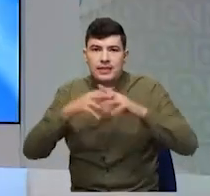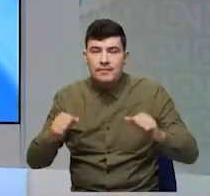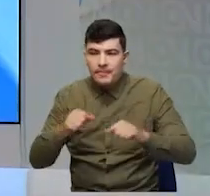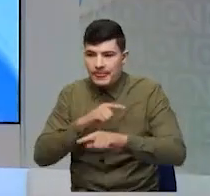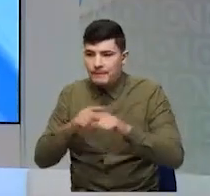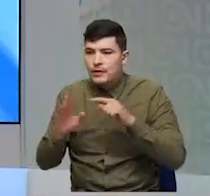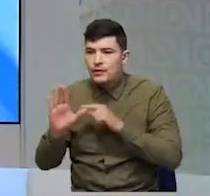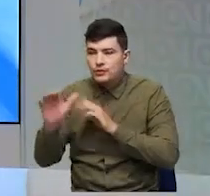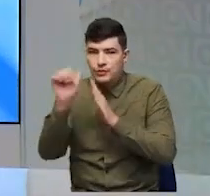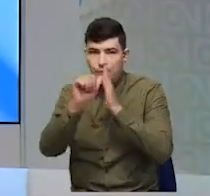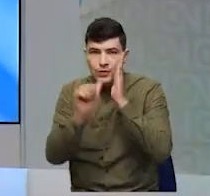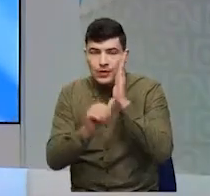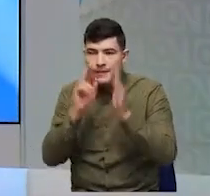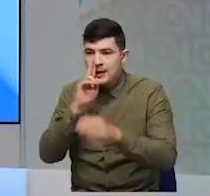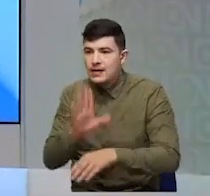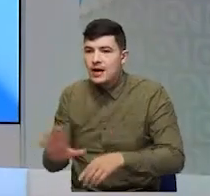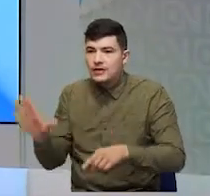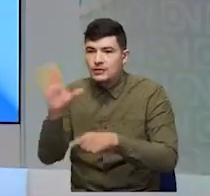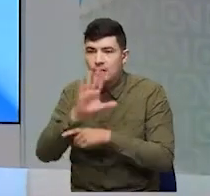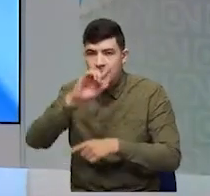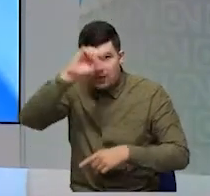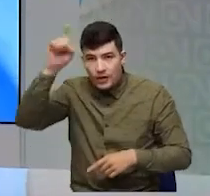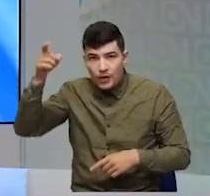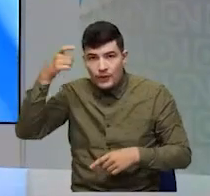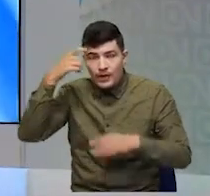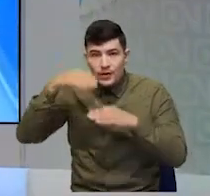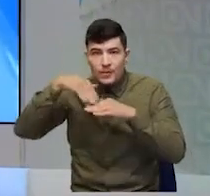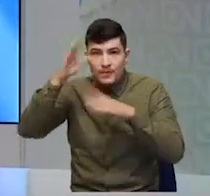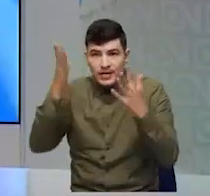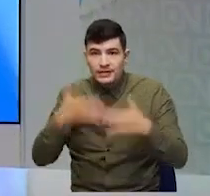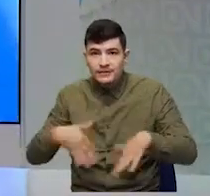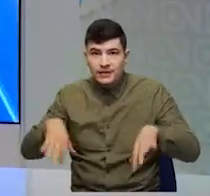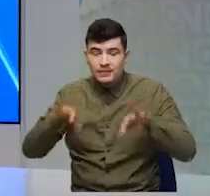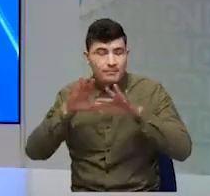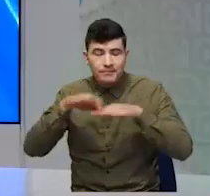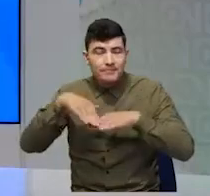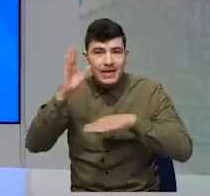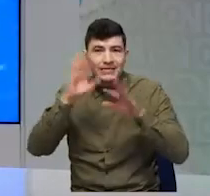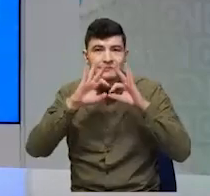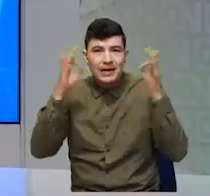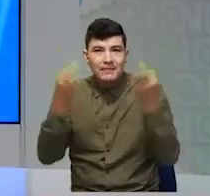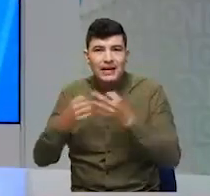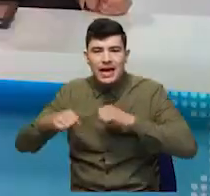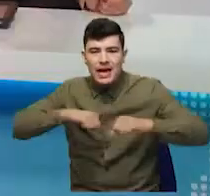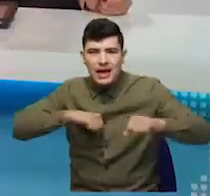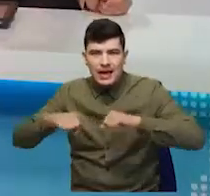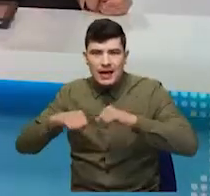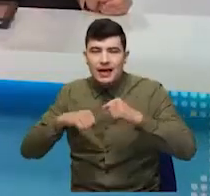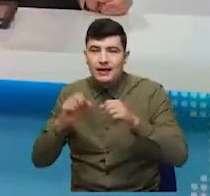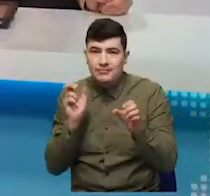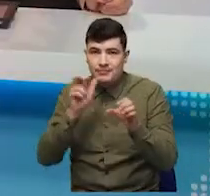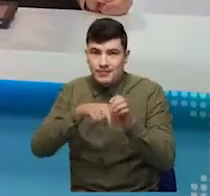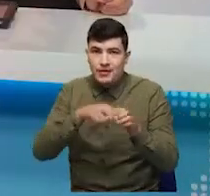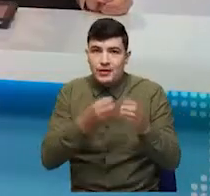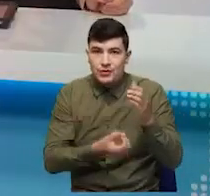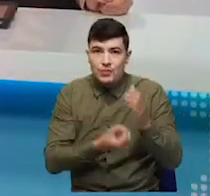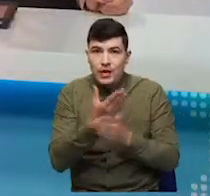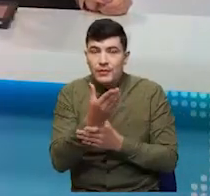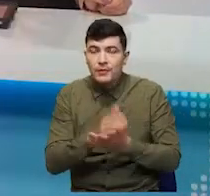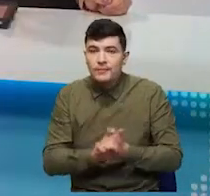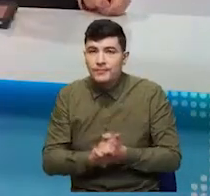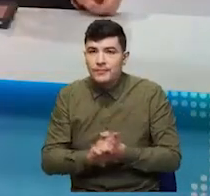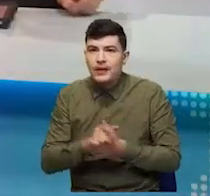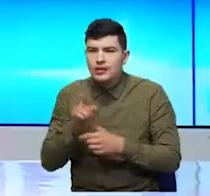Y el Programa Nacional del Gobierno Más Familias en Acción anunció nuevos cupos para todo el país. En Cúcuta ya están listos para realizar